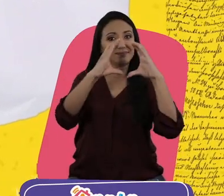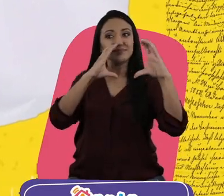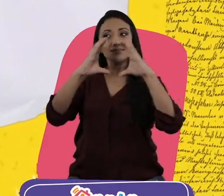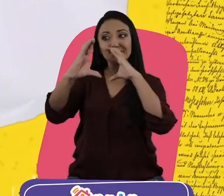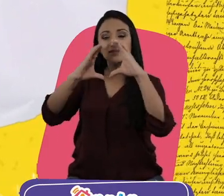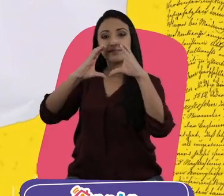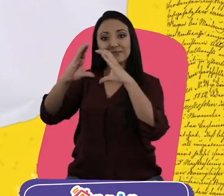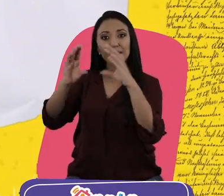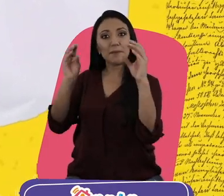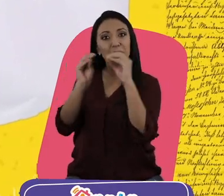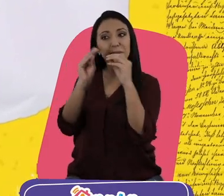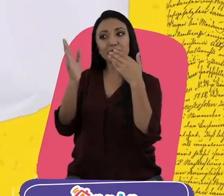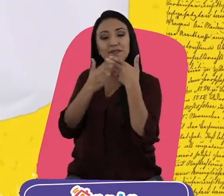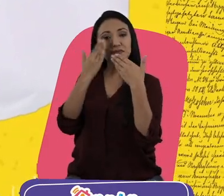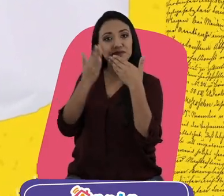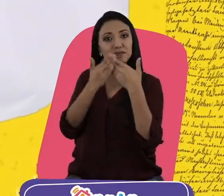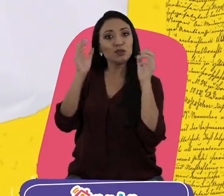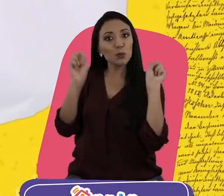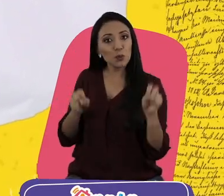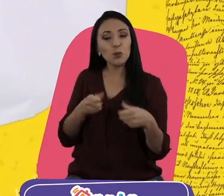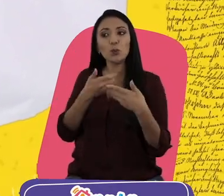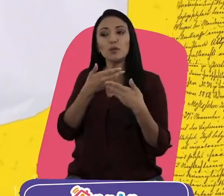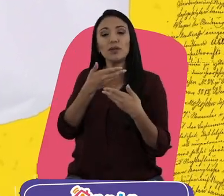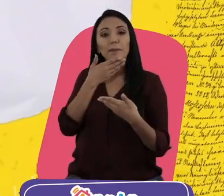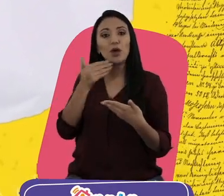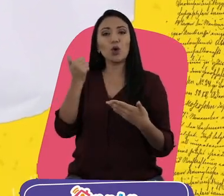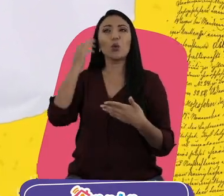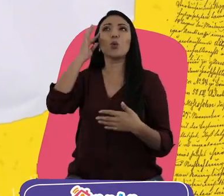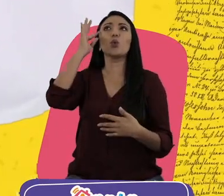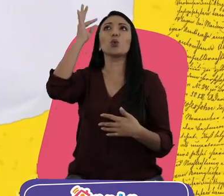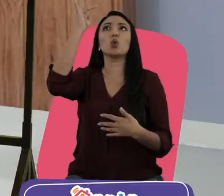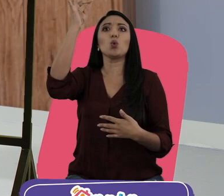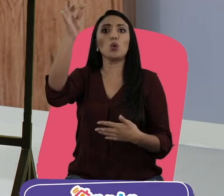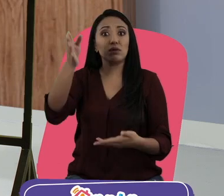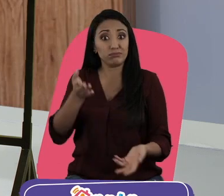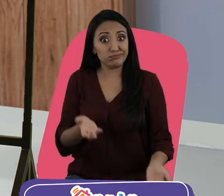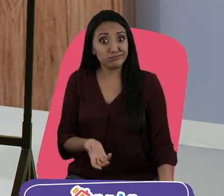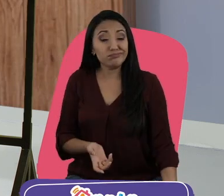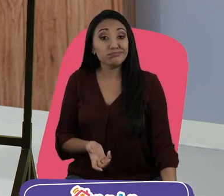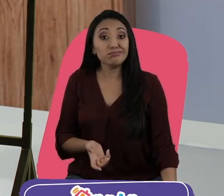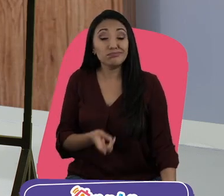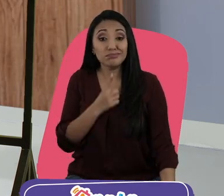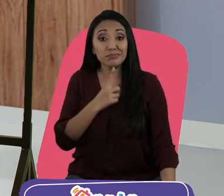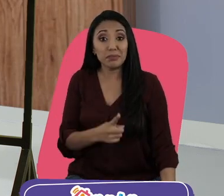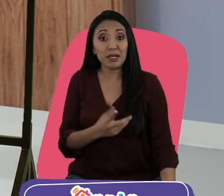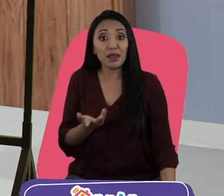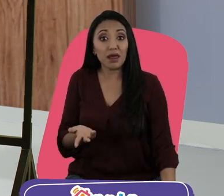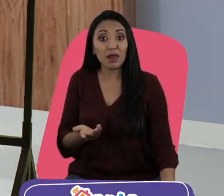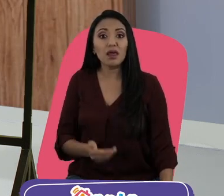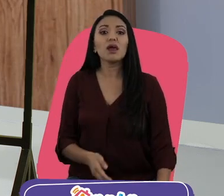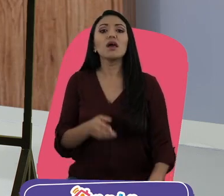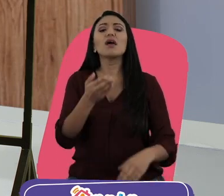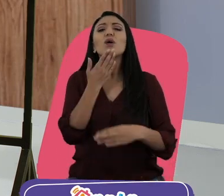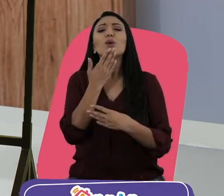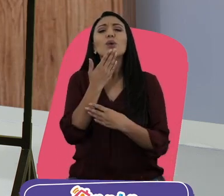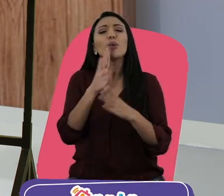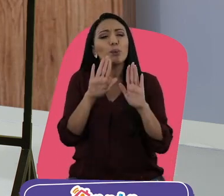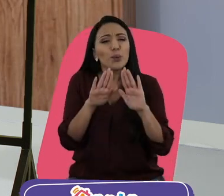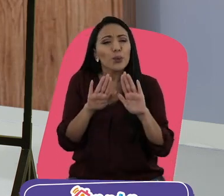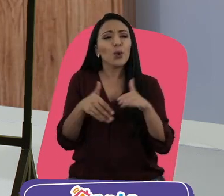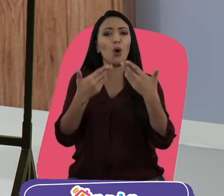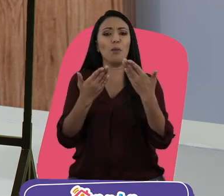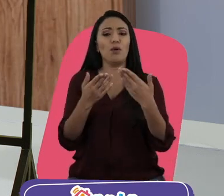e incluso puedes lograr tener más años de vida. Increíble, ¿verdad? Cómo el uso del